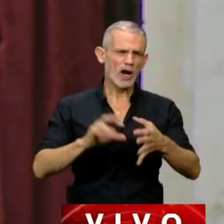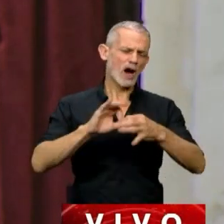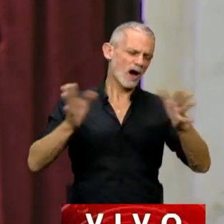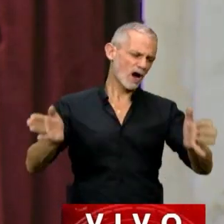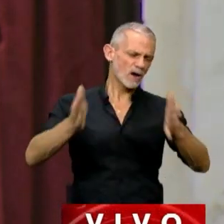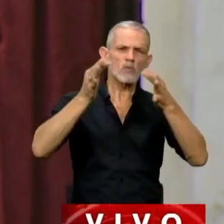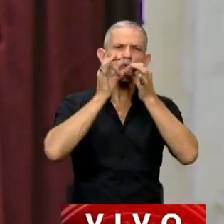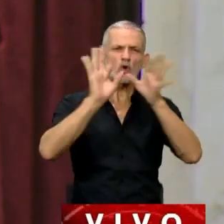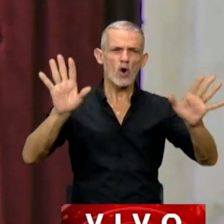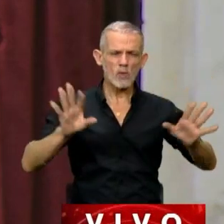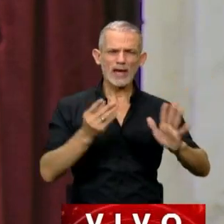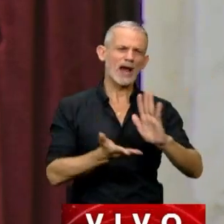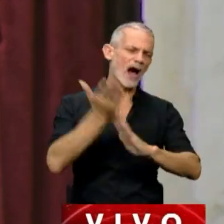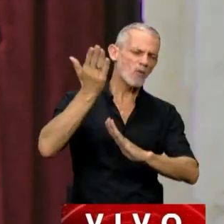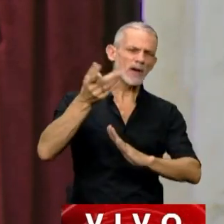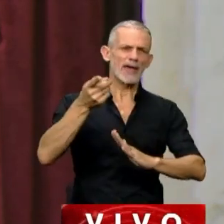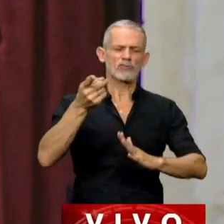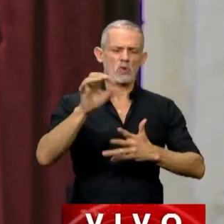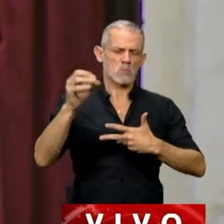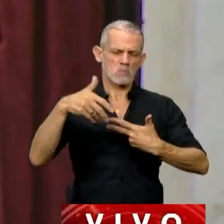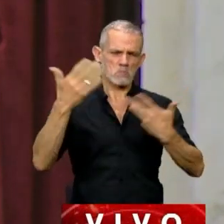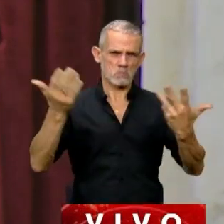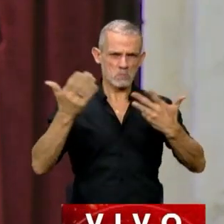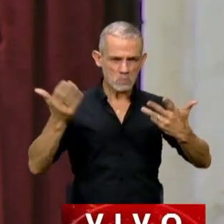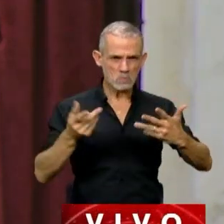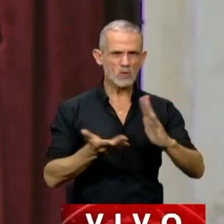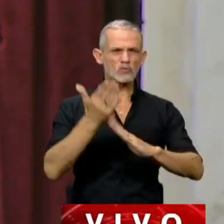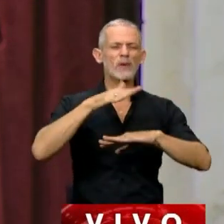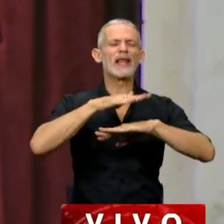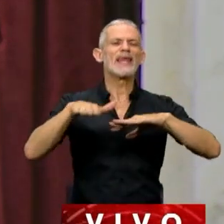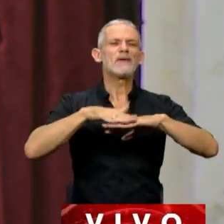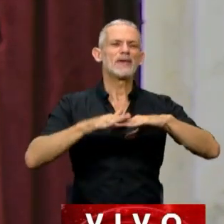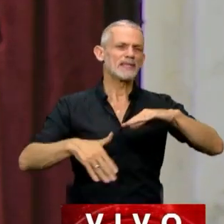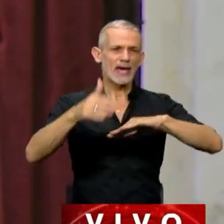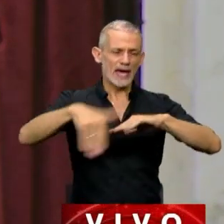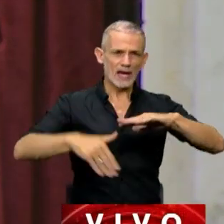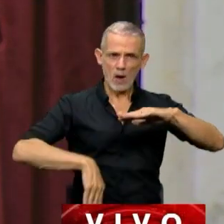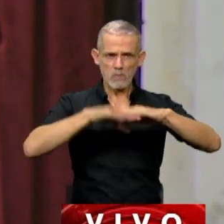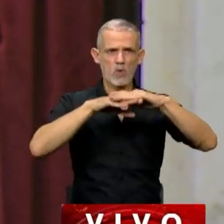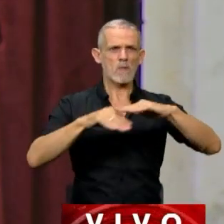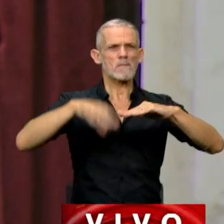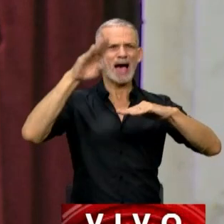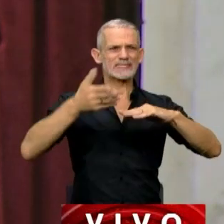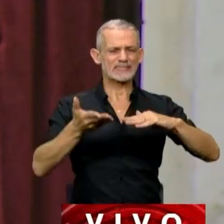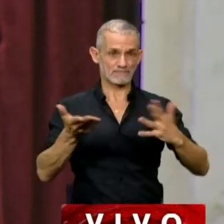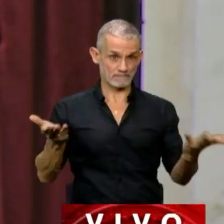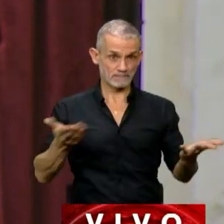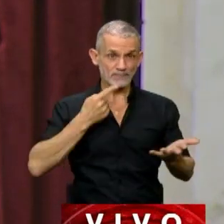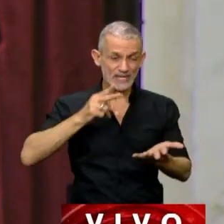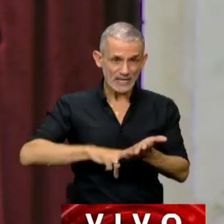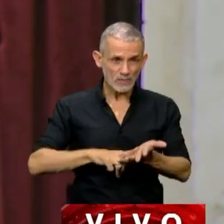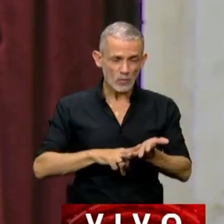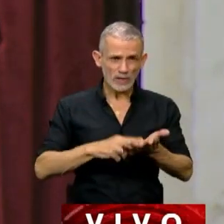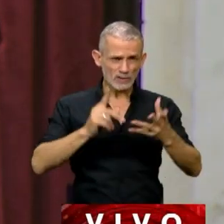o que se plantean aumentar o subir estos topes que se iban planteando son impuestos